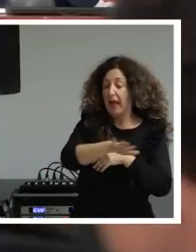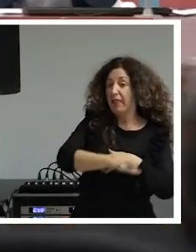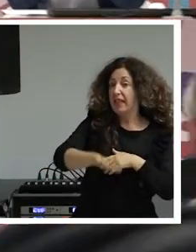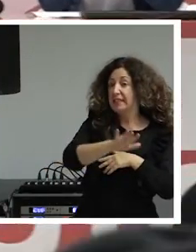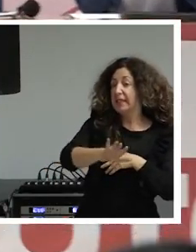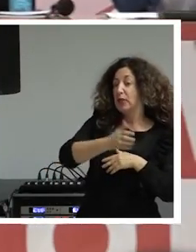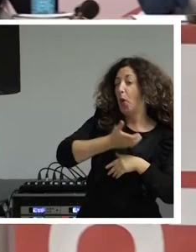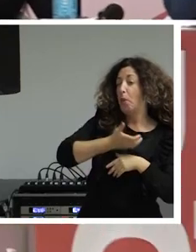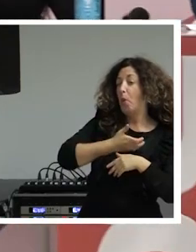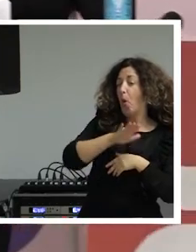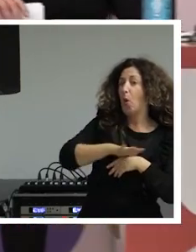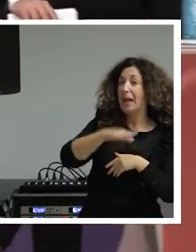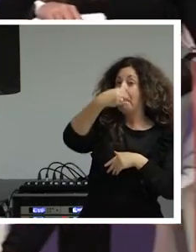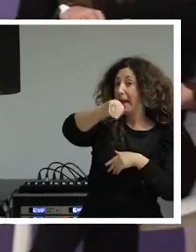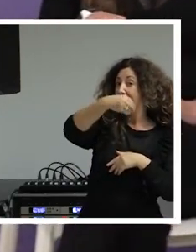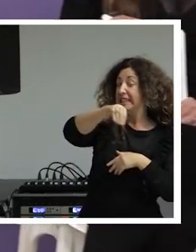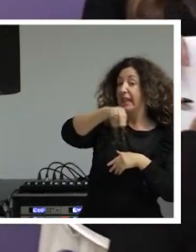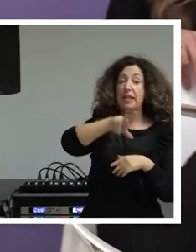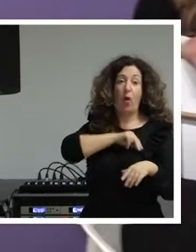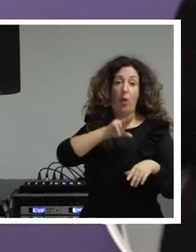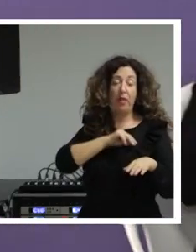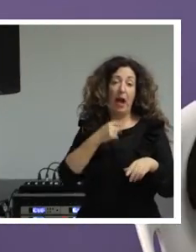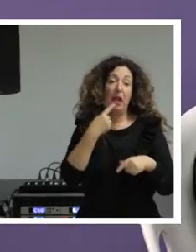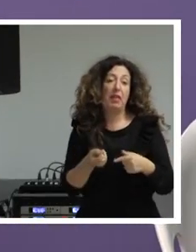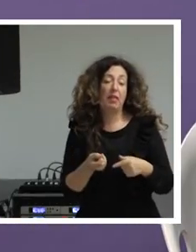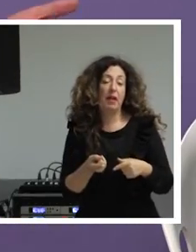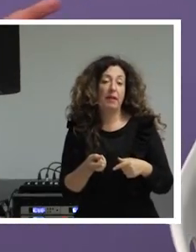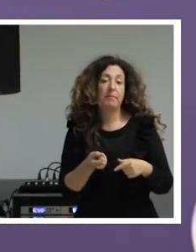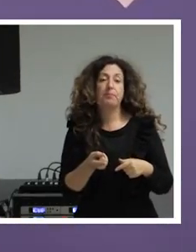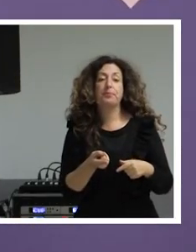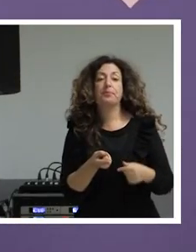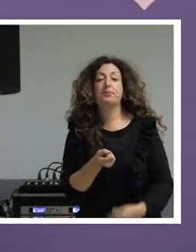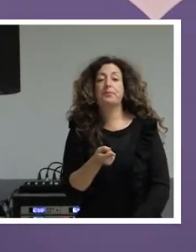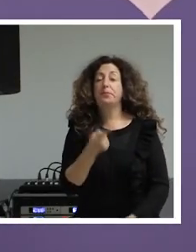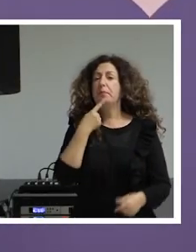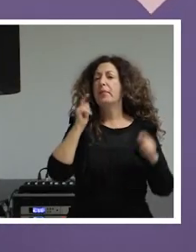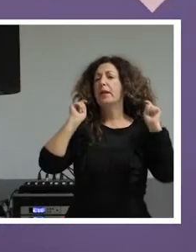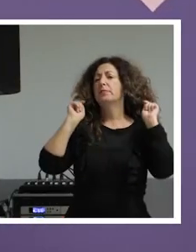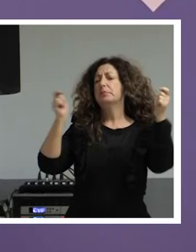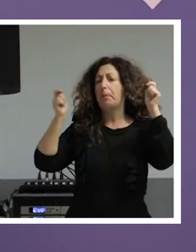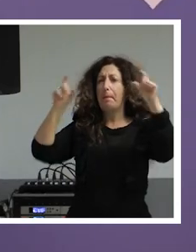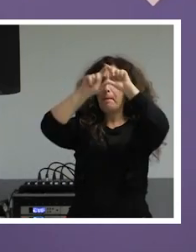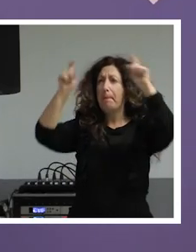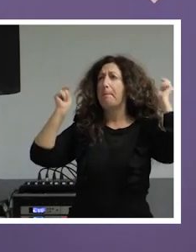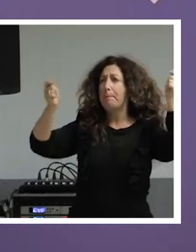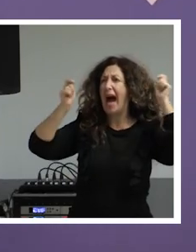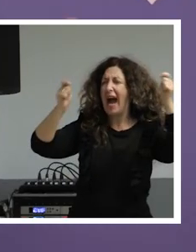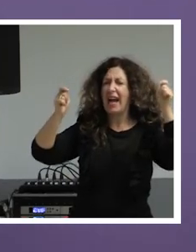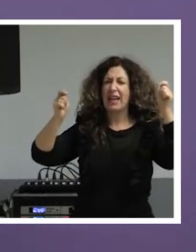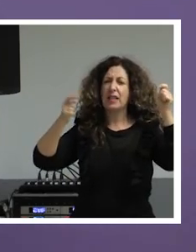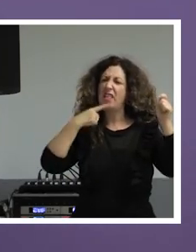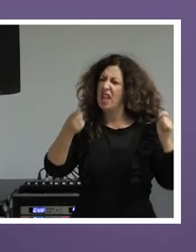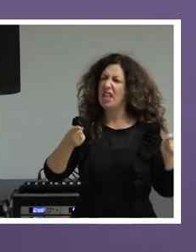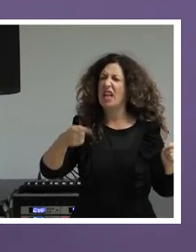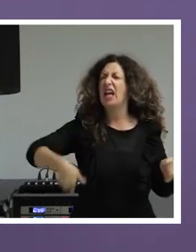dotaciones públicas y la solución que les da el ayuntamiento es construir pisos de lujo y van ustedes a un Distrito municipal